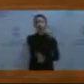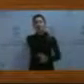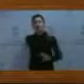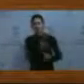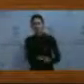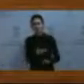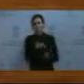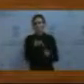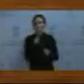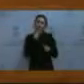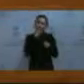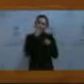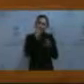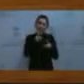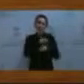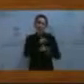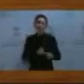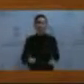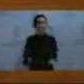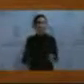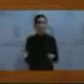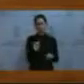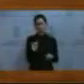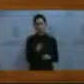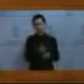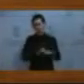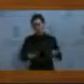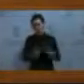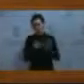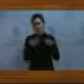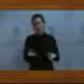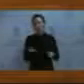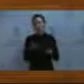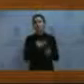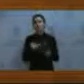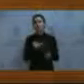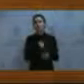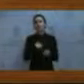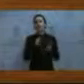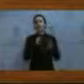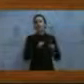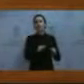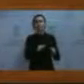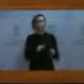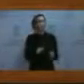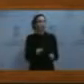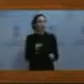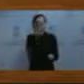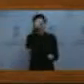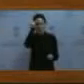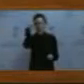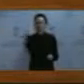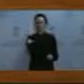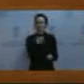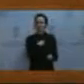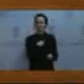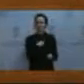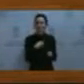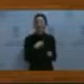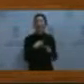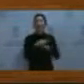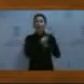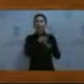ellos agradables, por desgracia. Por lo que no olvidemos las funciones que este órgano debe ejercitar de forma transparente